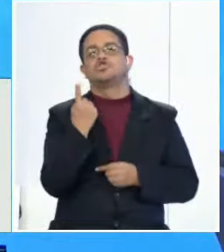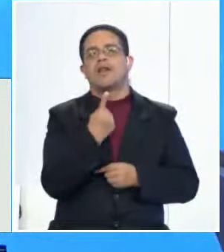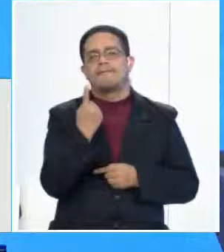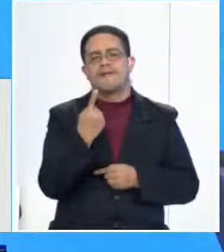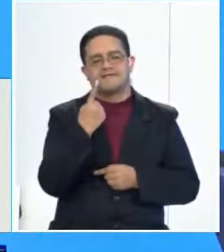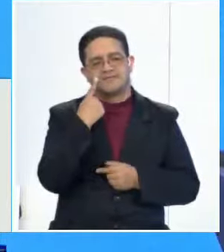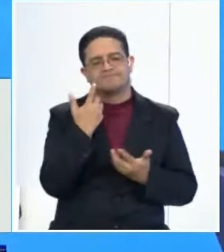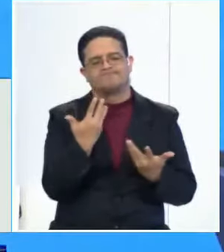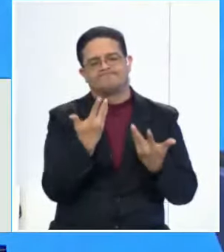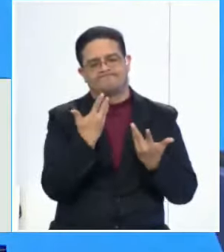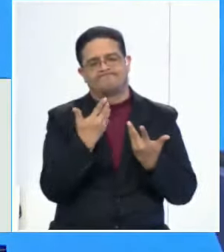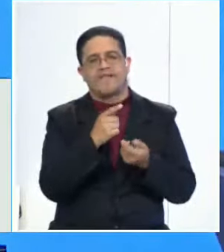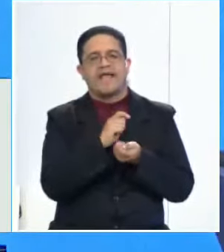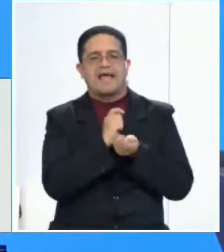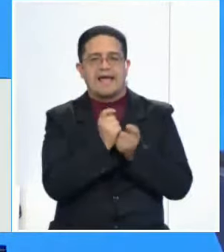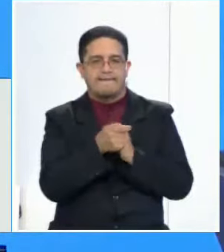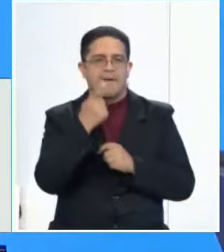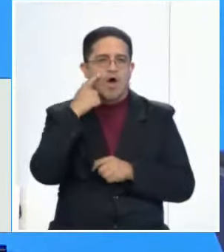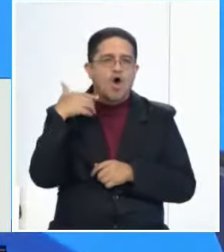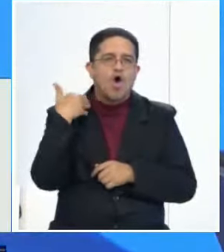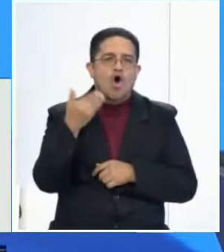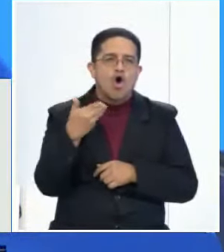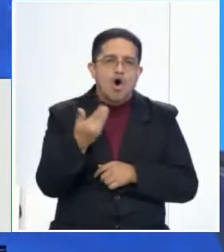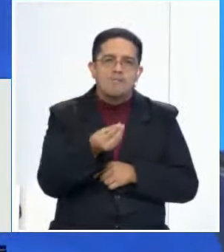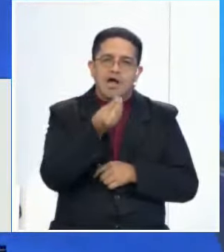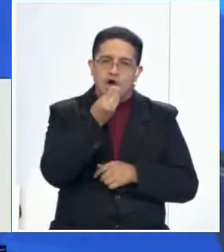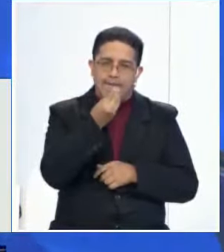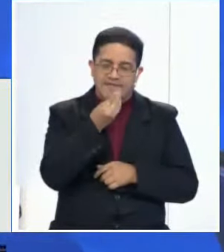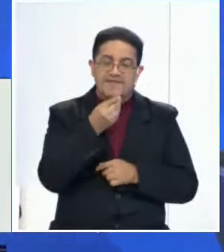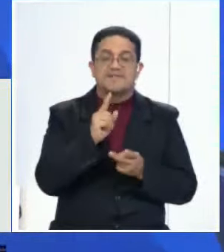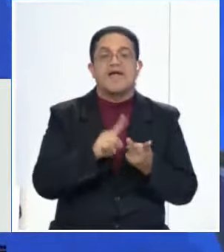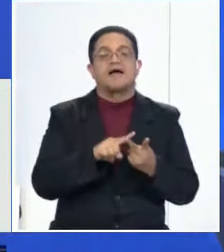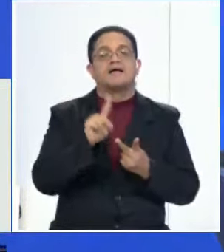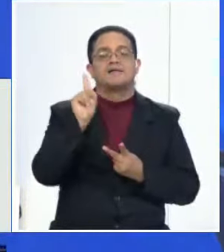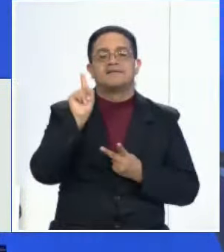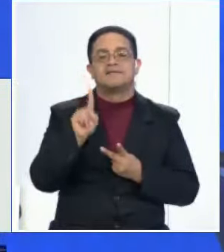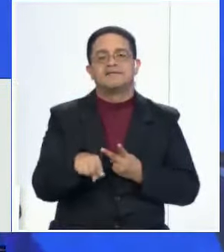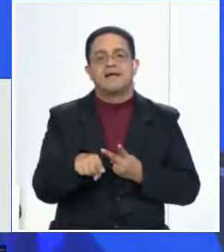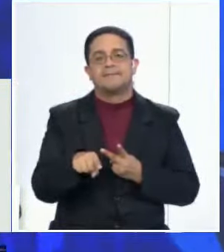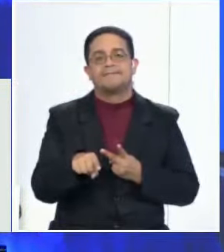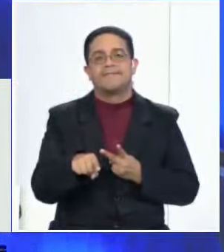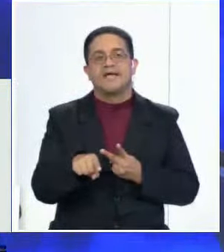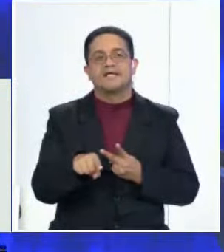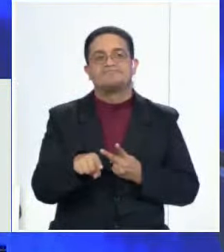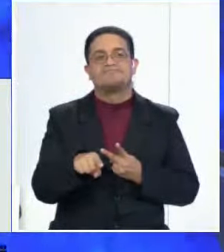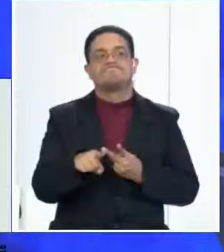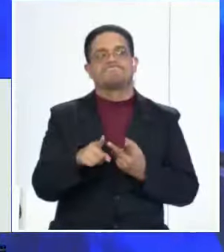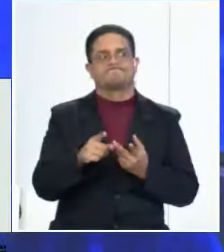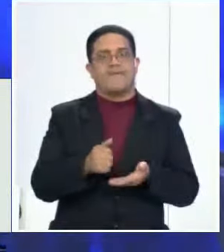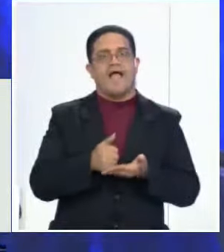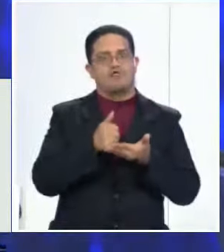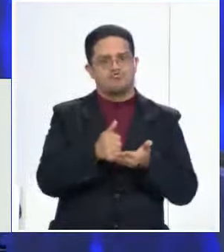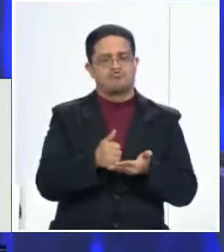hábitos, muchas veces alimenticios, okay, hasta opciones que involucran rehabilitación de piso